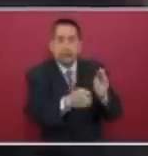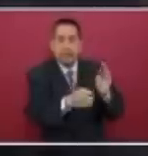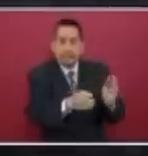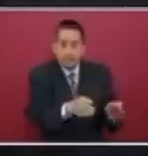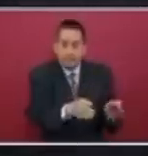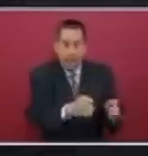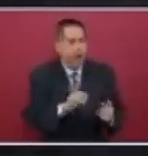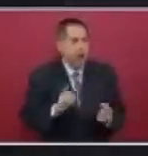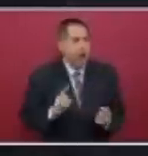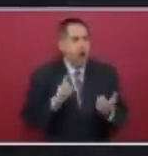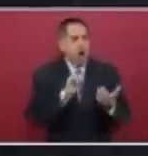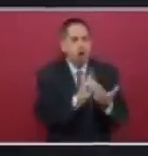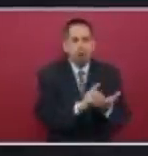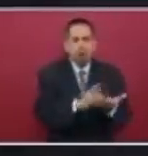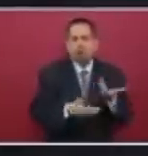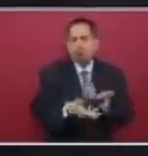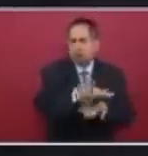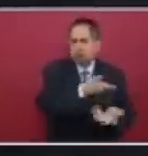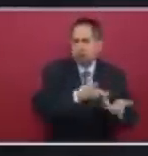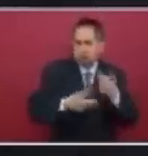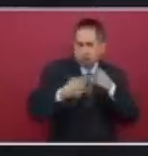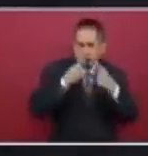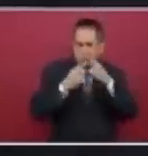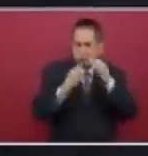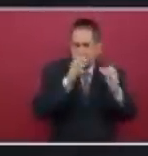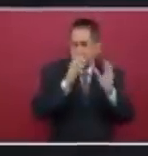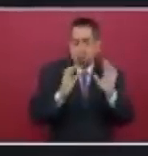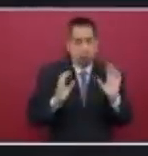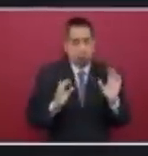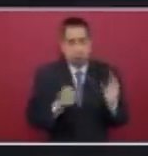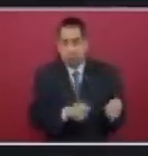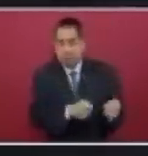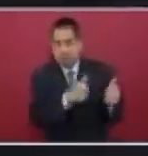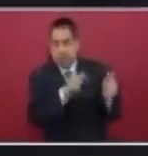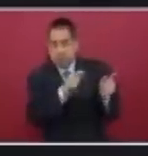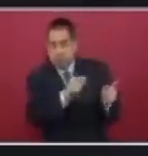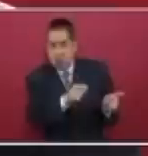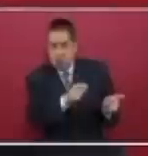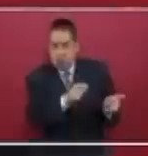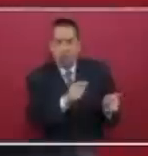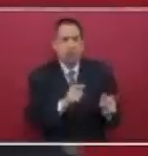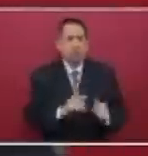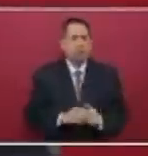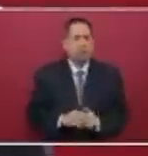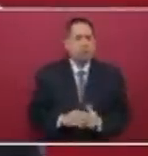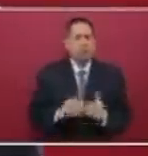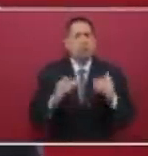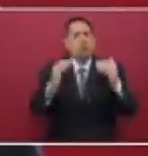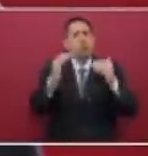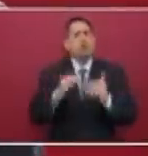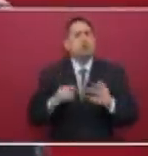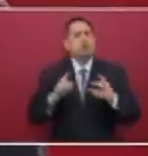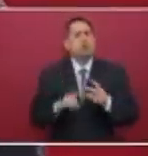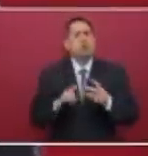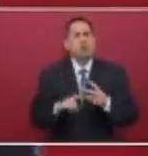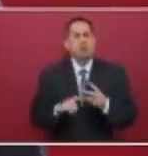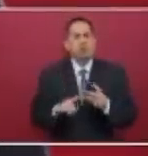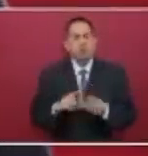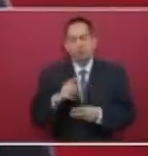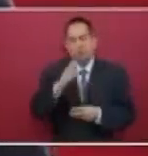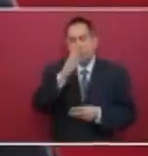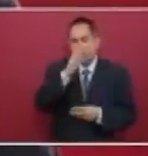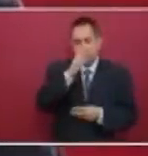para que se dé ese sobre otras consideraciones no